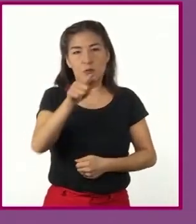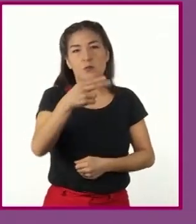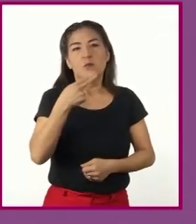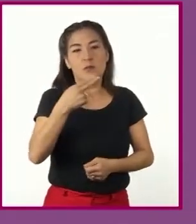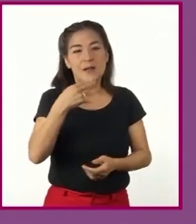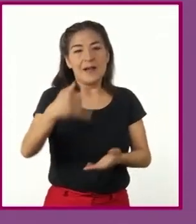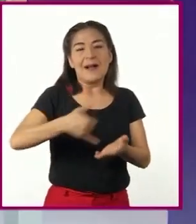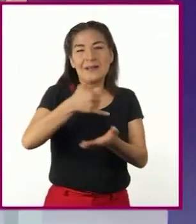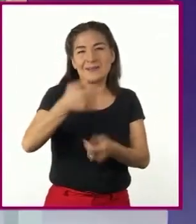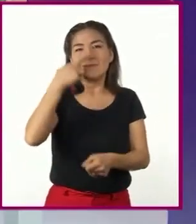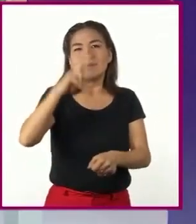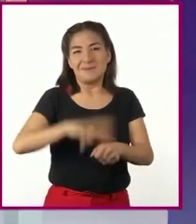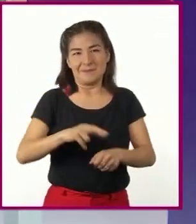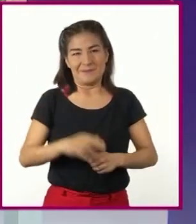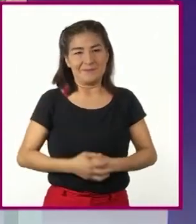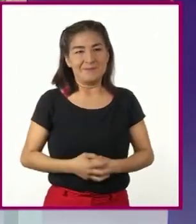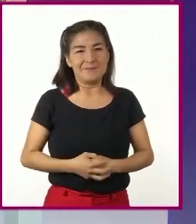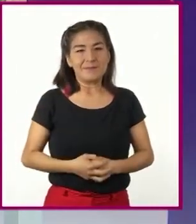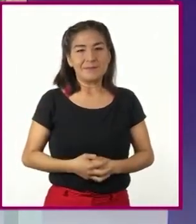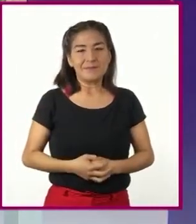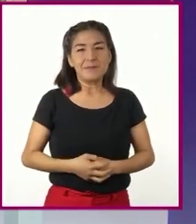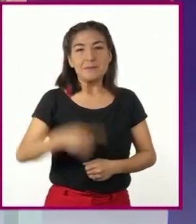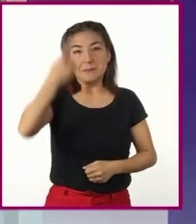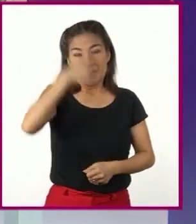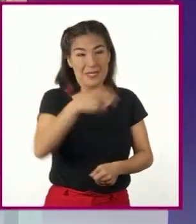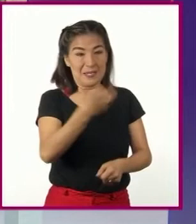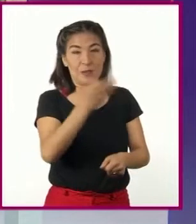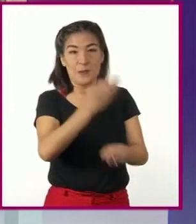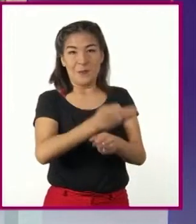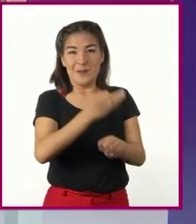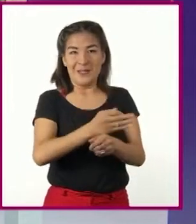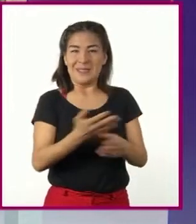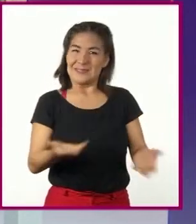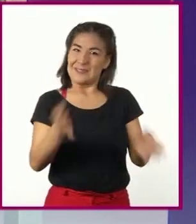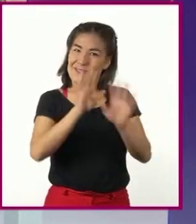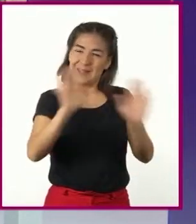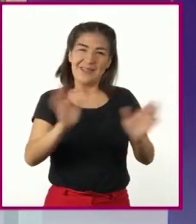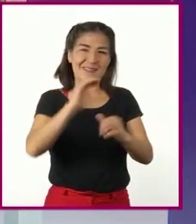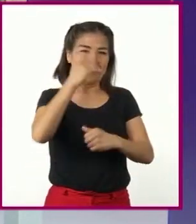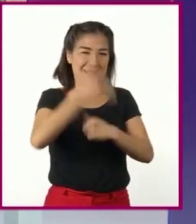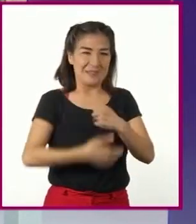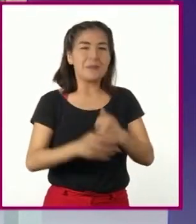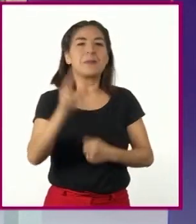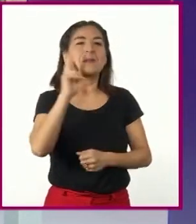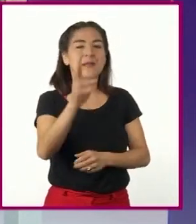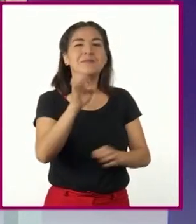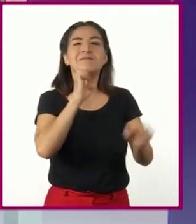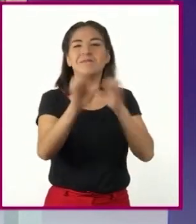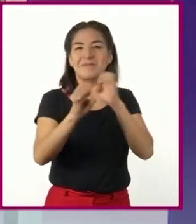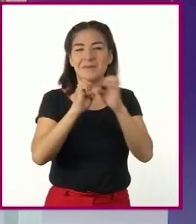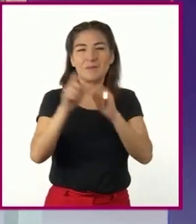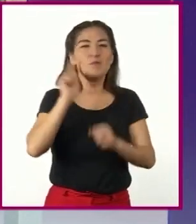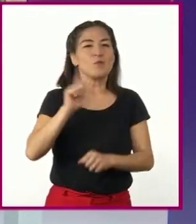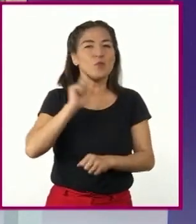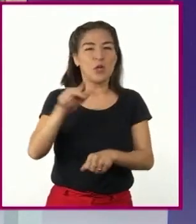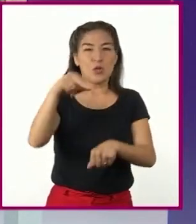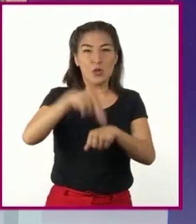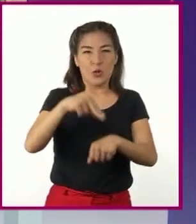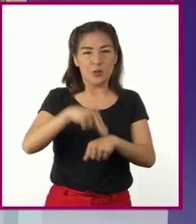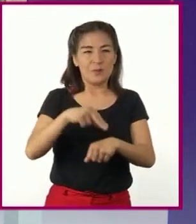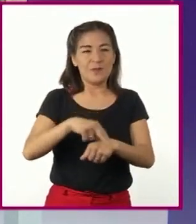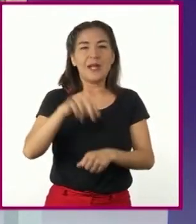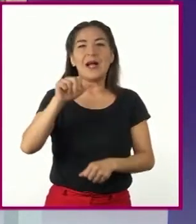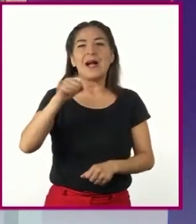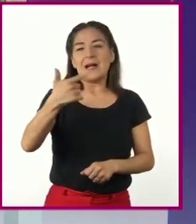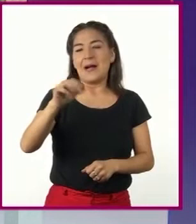aceite de ladrones. Para cerrar esta sesión con broche de oro, veamos la entrevista de la doctora Gabriela